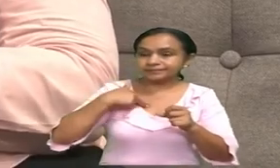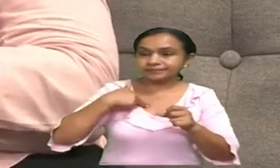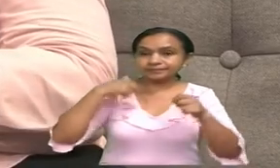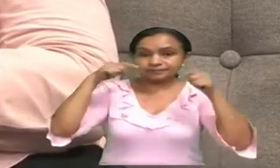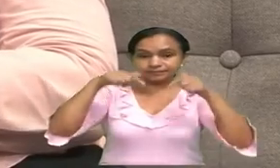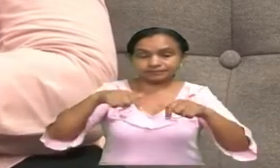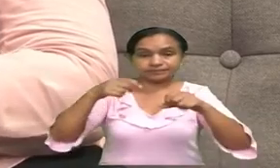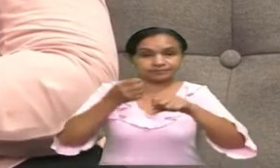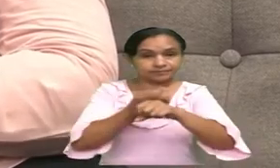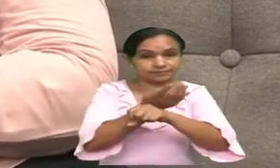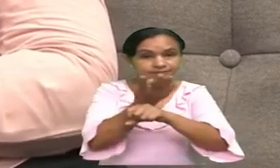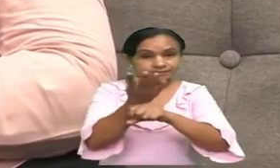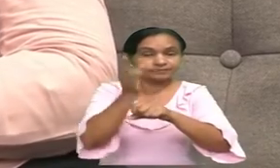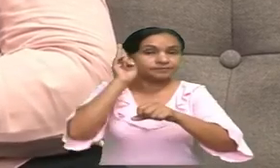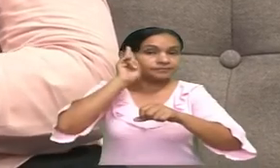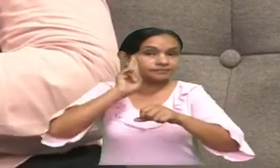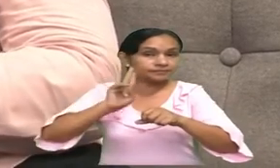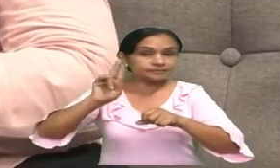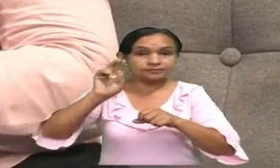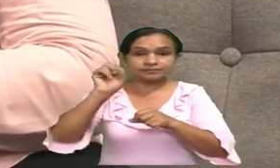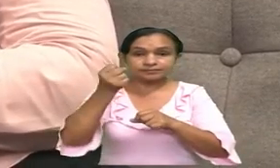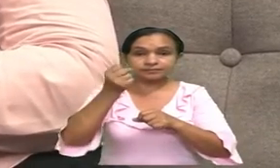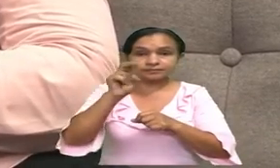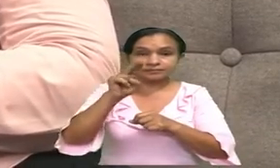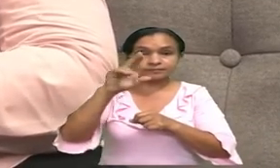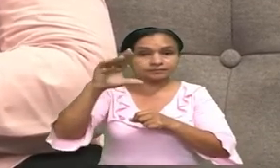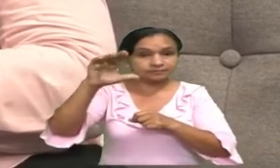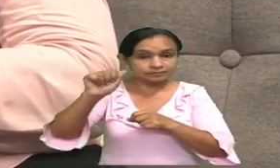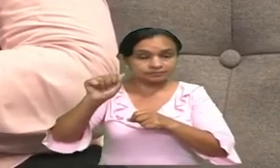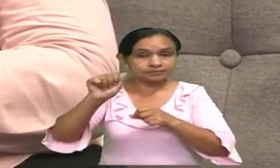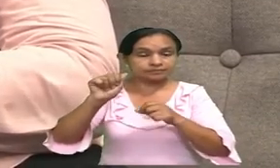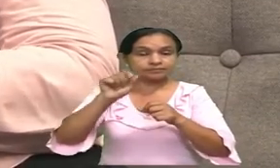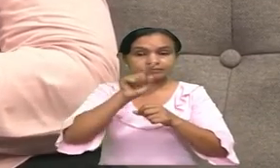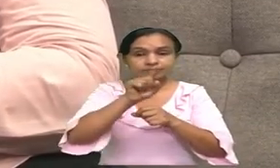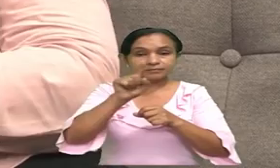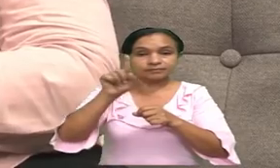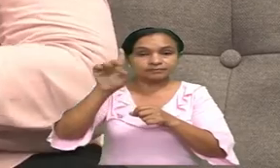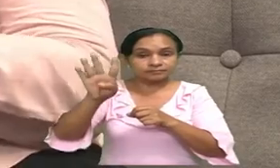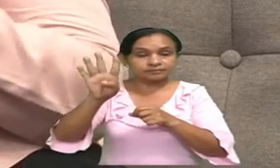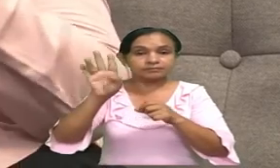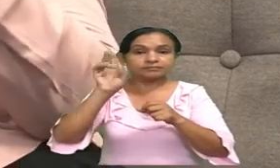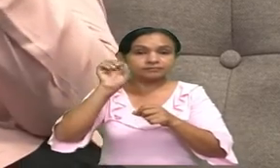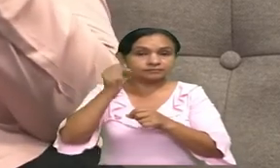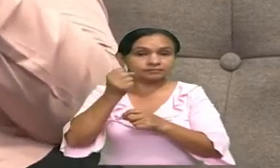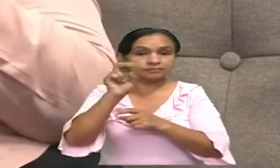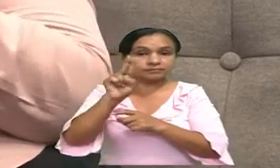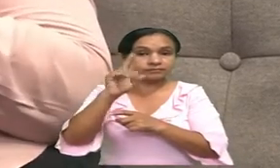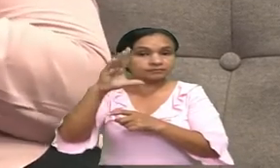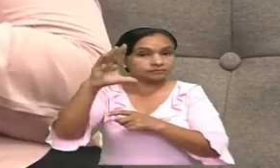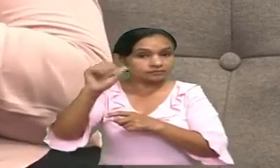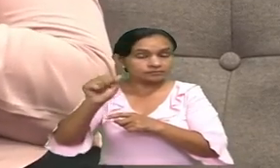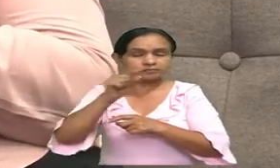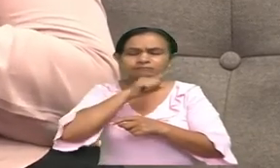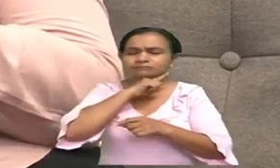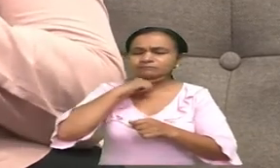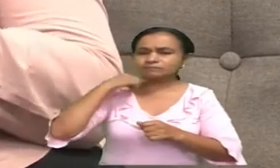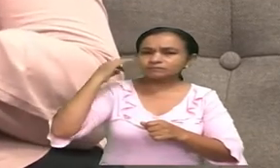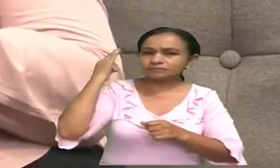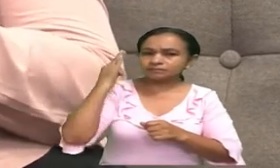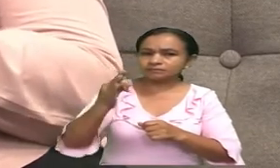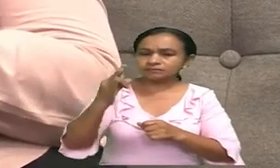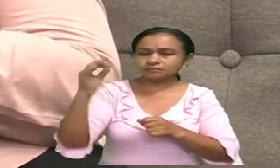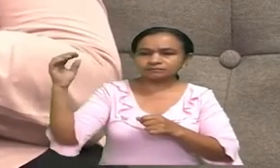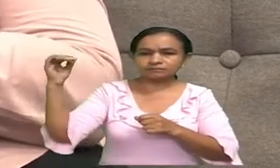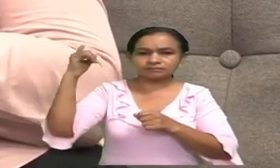Consejo Universitario, el SUCA, la sesión 114 del SUCA, Nosotros estamos convencidos que a ellos les